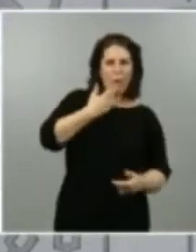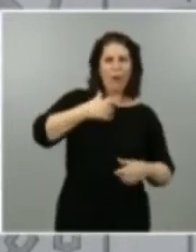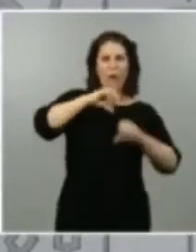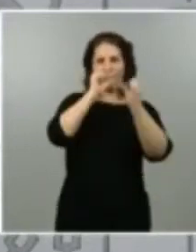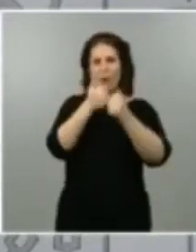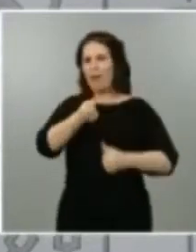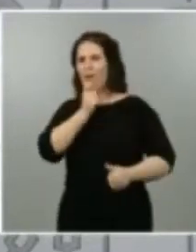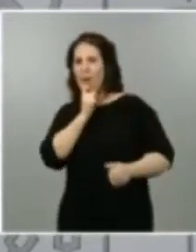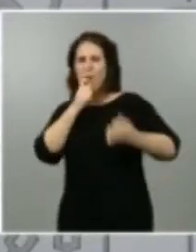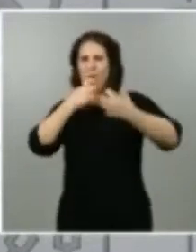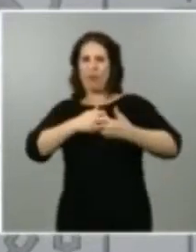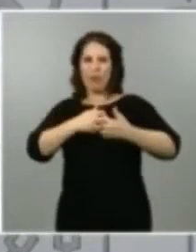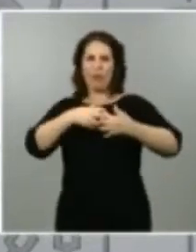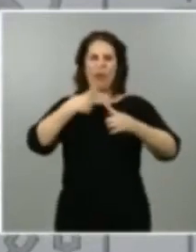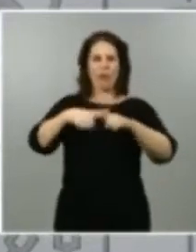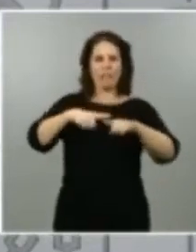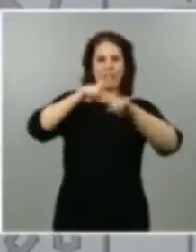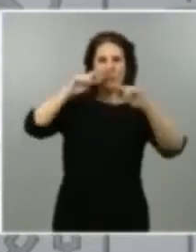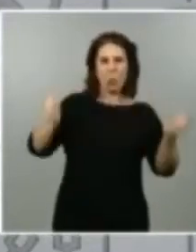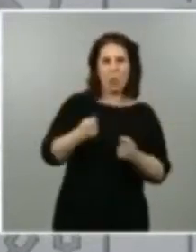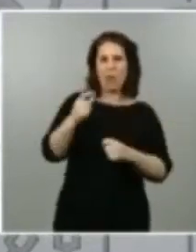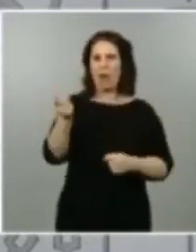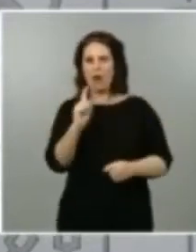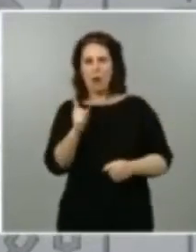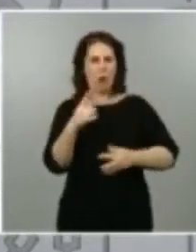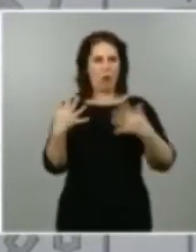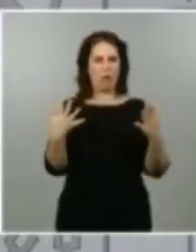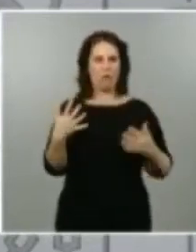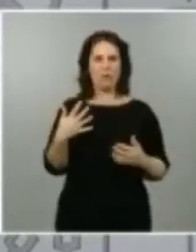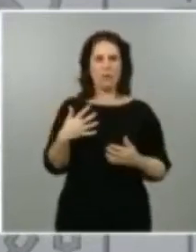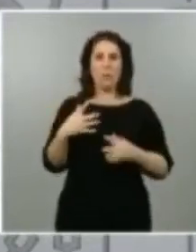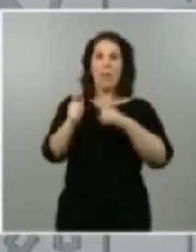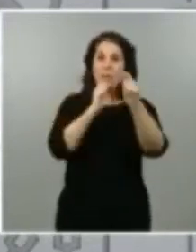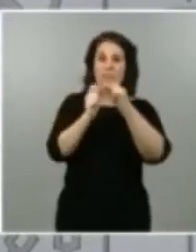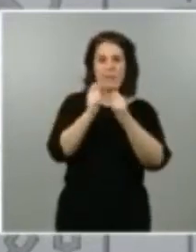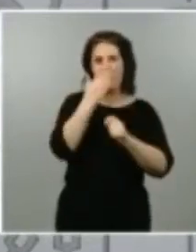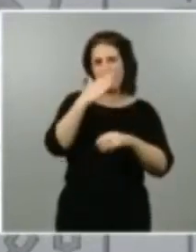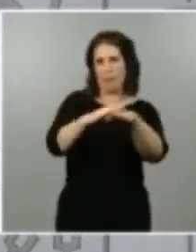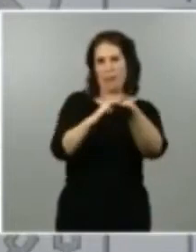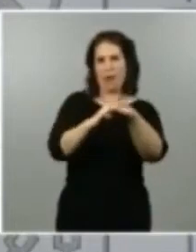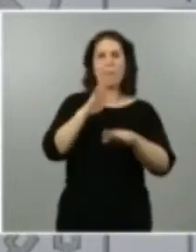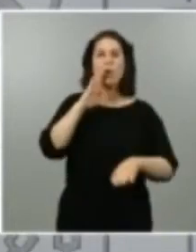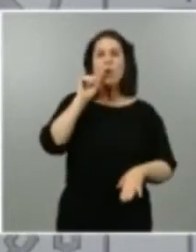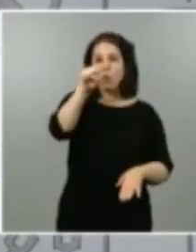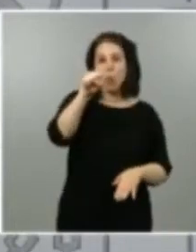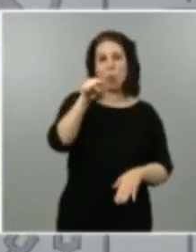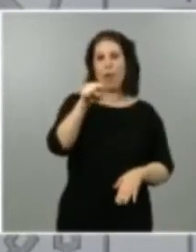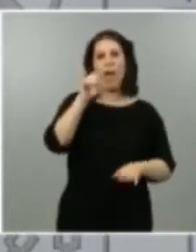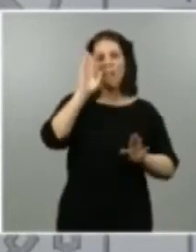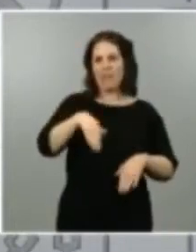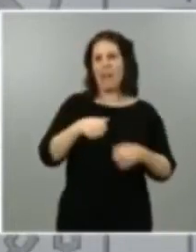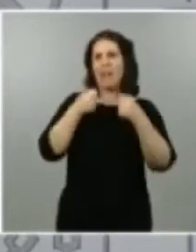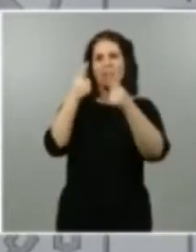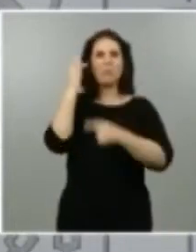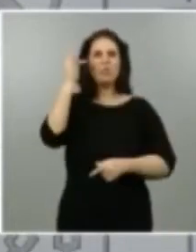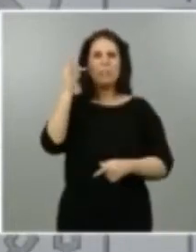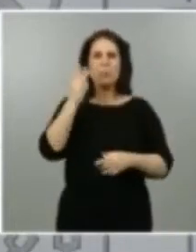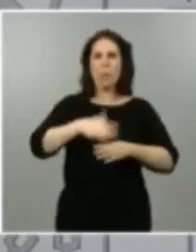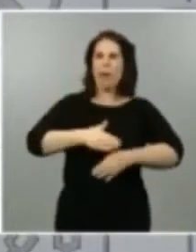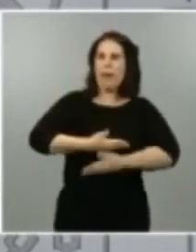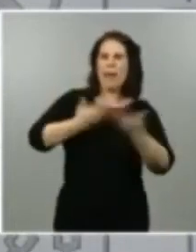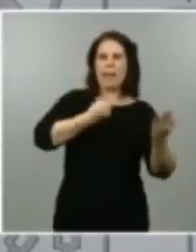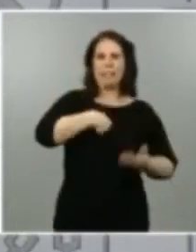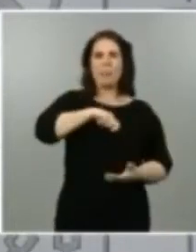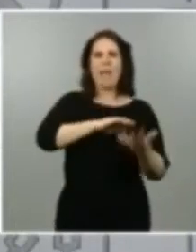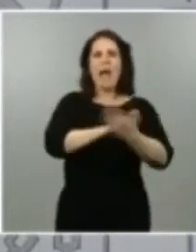el periodista creo que hace un flaco favor a españa hablando de suspender o no suspender en este proceso en este proceso vamos todos